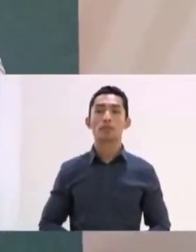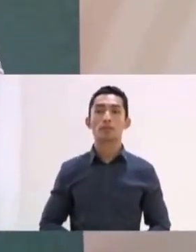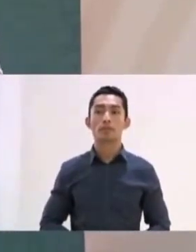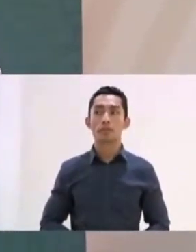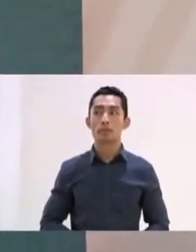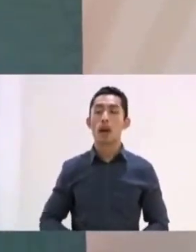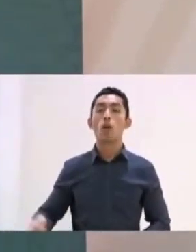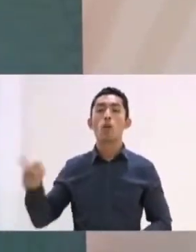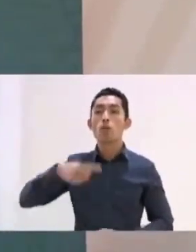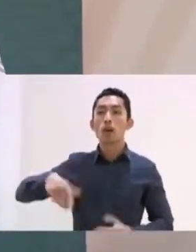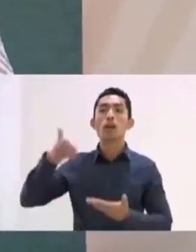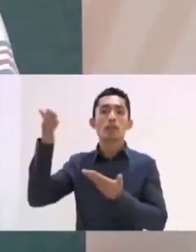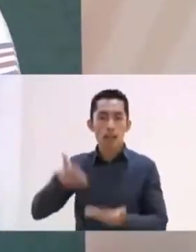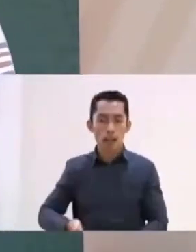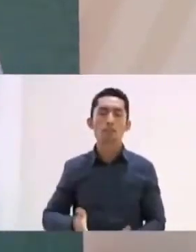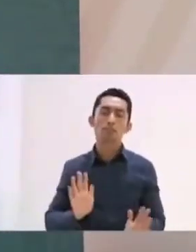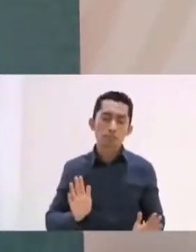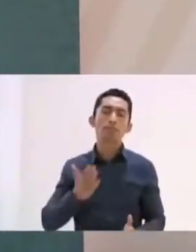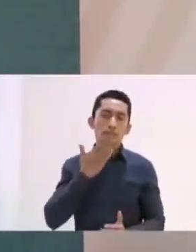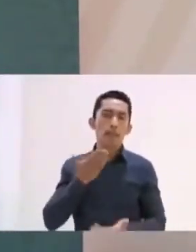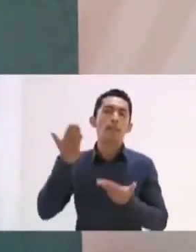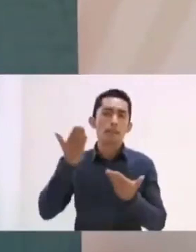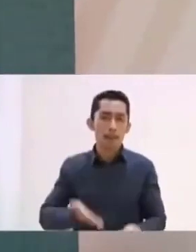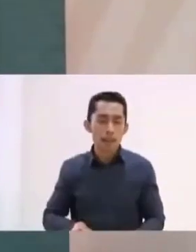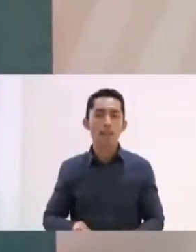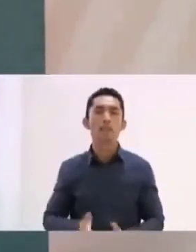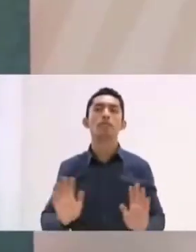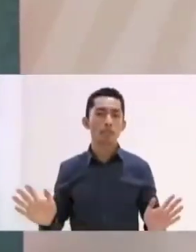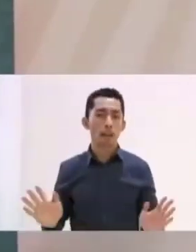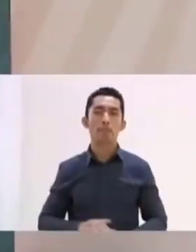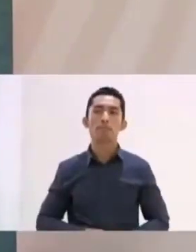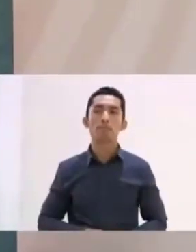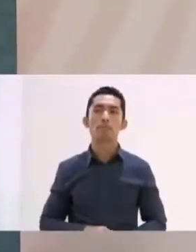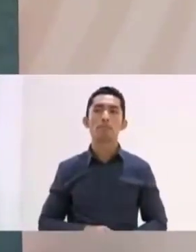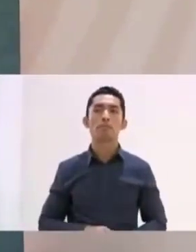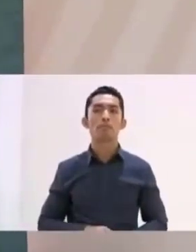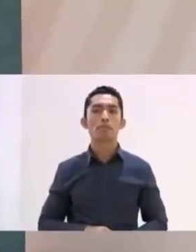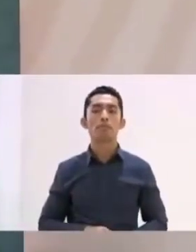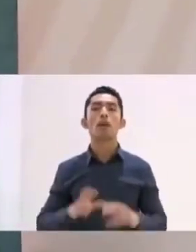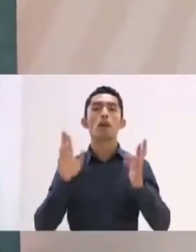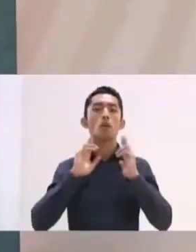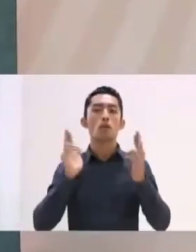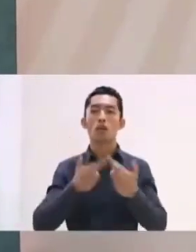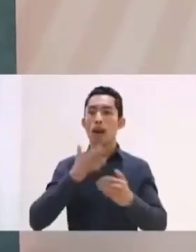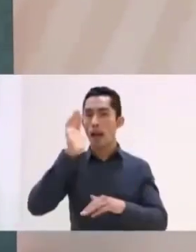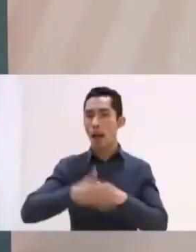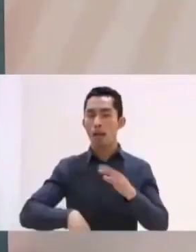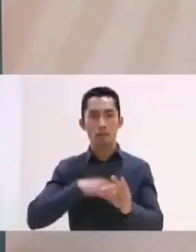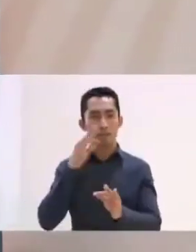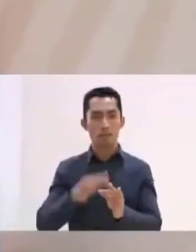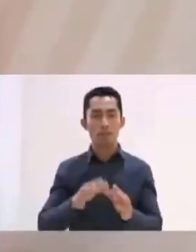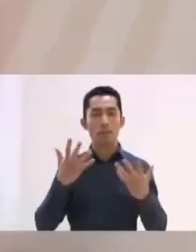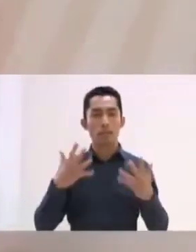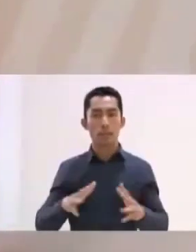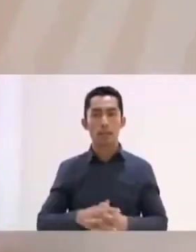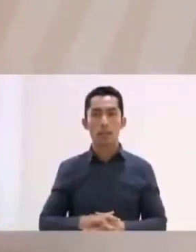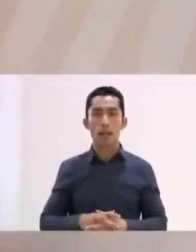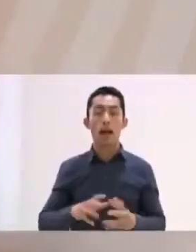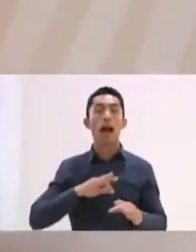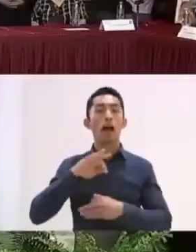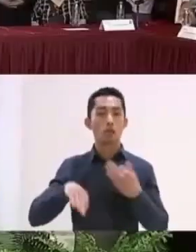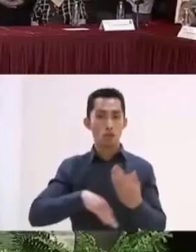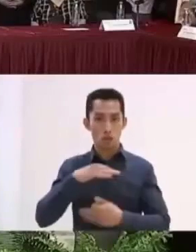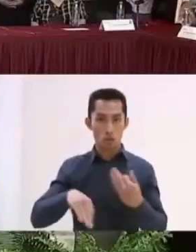llegaron ustedes, son bienvenidos y ya terminamos nuestra reunión. Les van a atender a